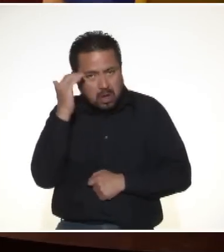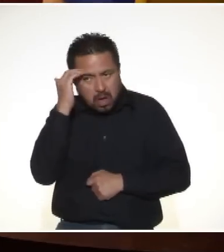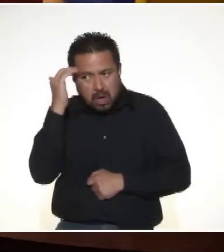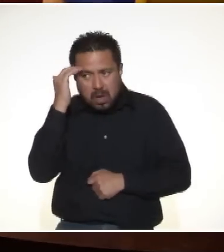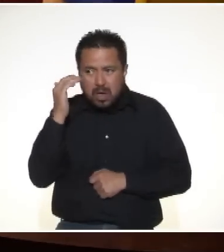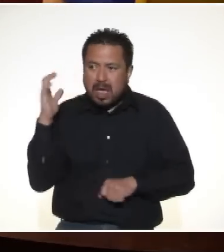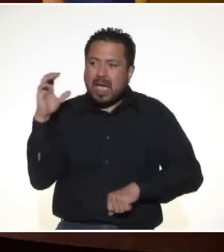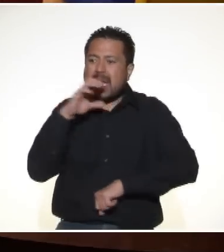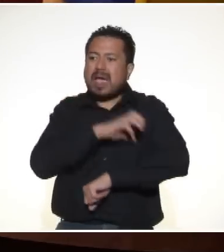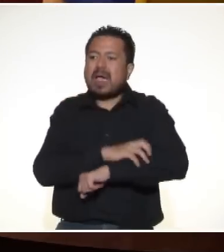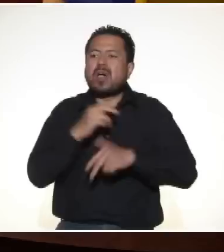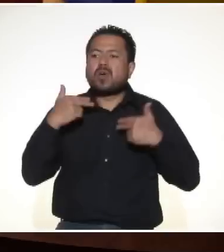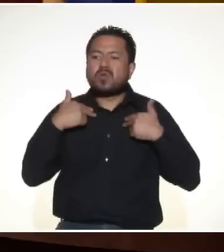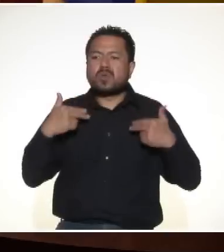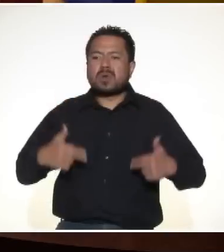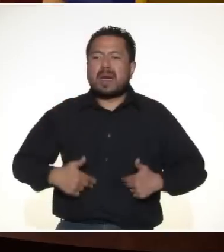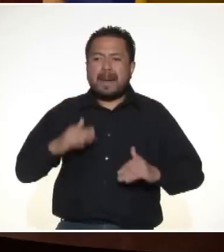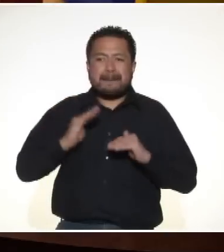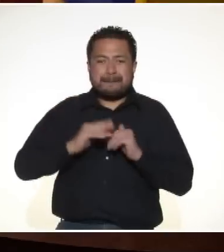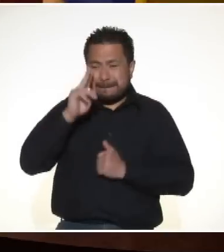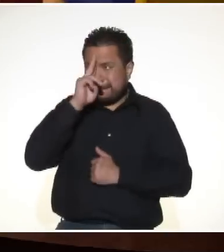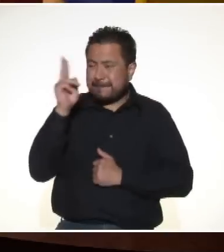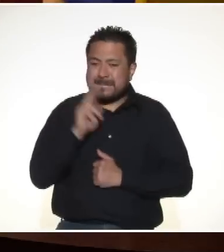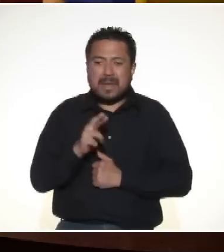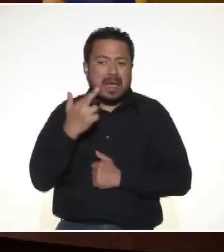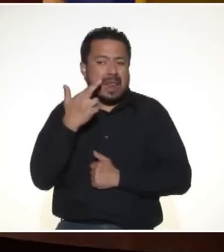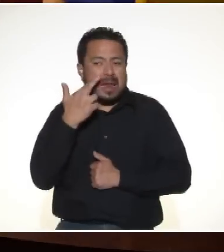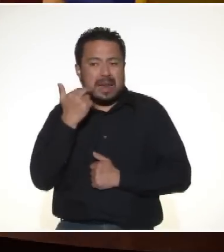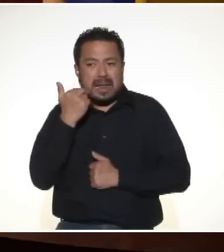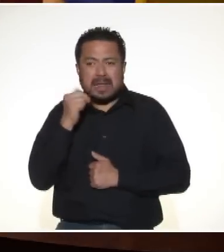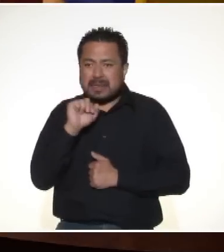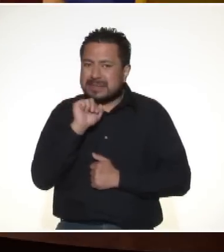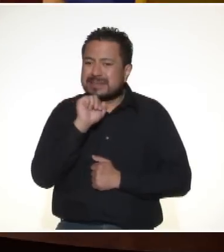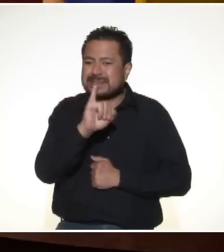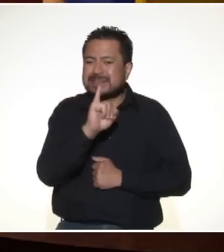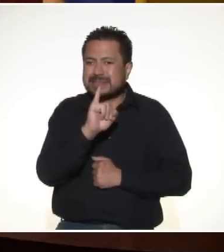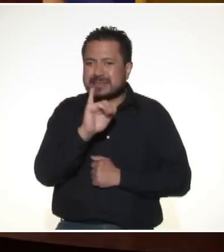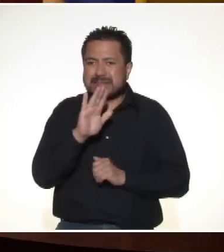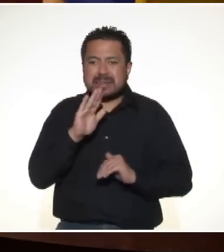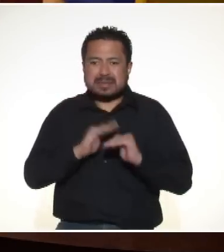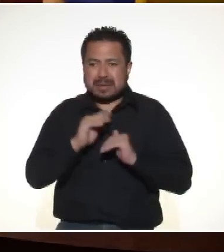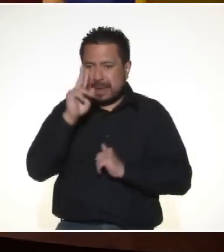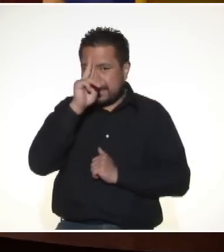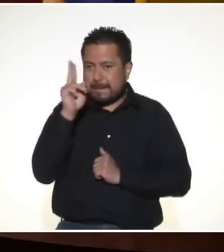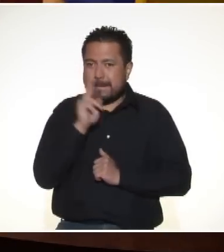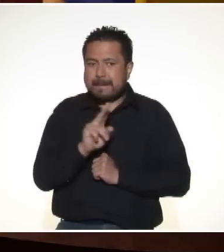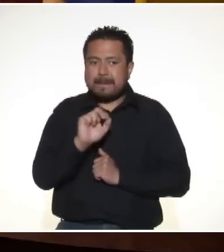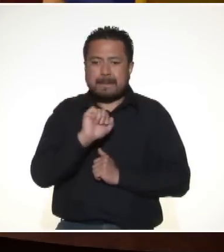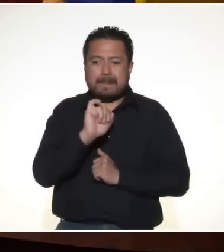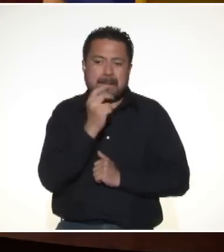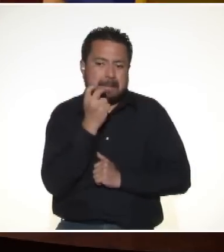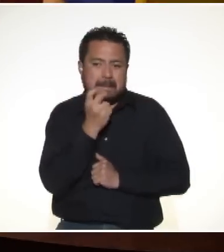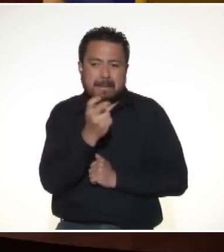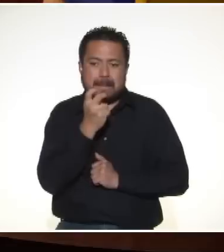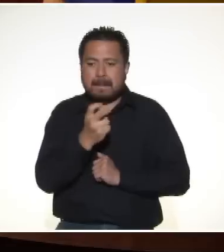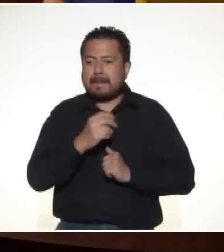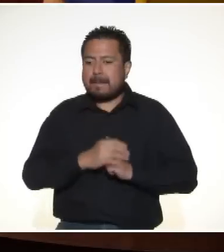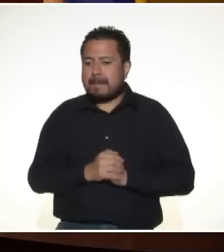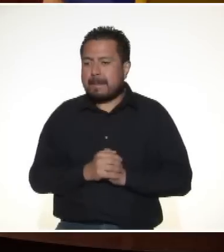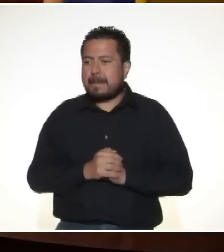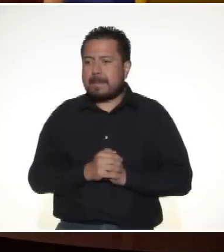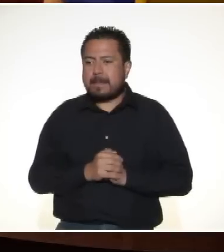mordedura humana es creo que peor que la de una rata. ¿Sí? Altamente contaminada. Sí. Así es. Entonces,